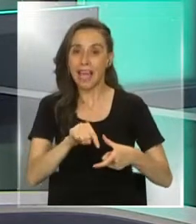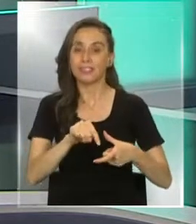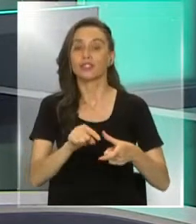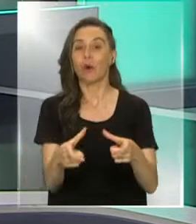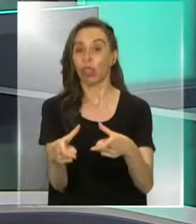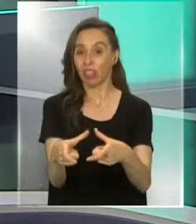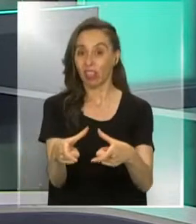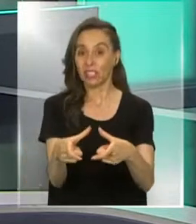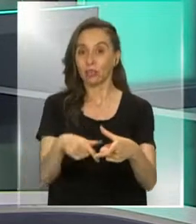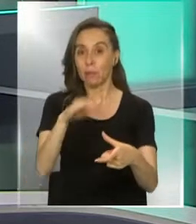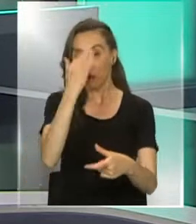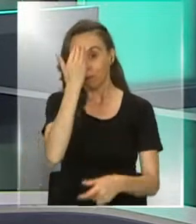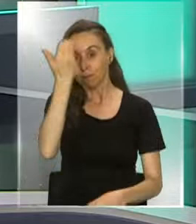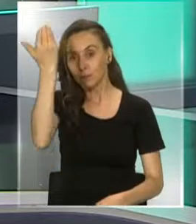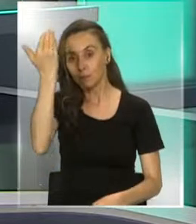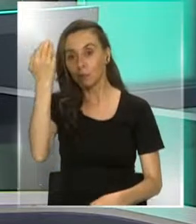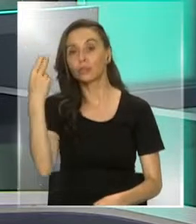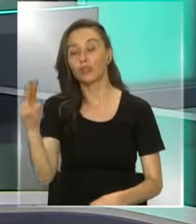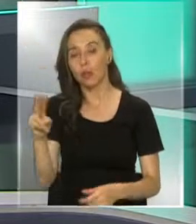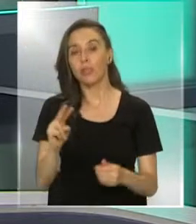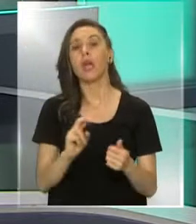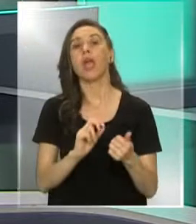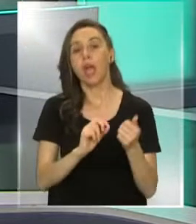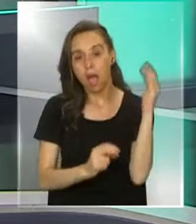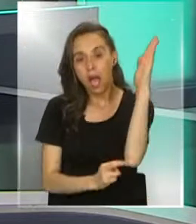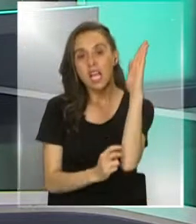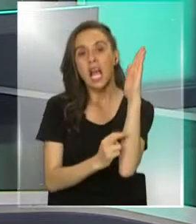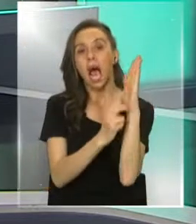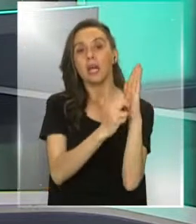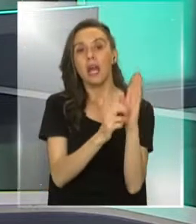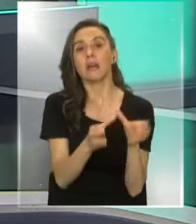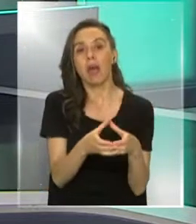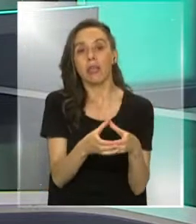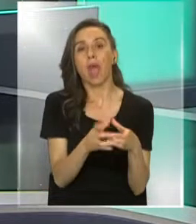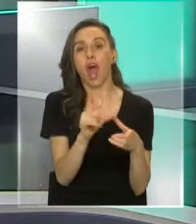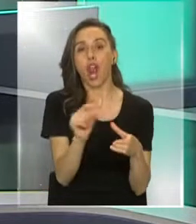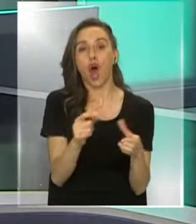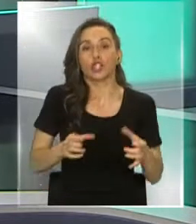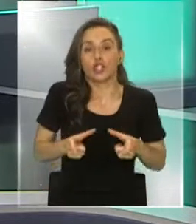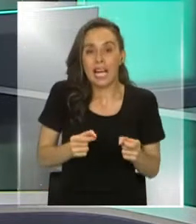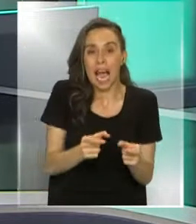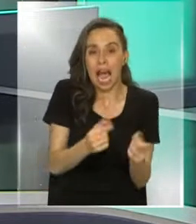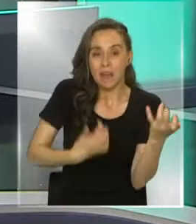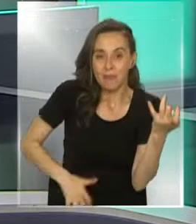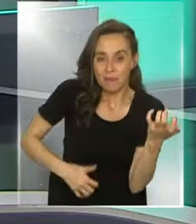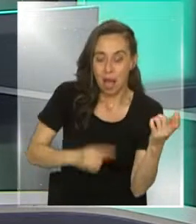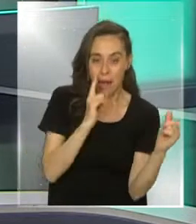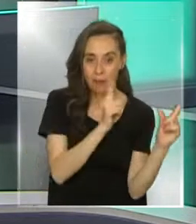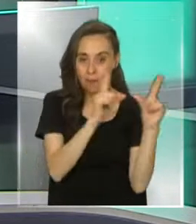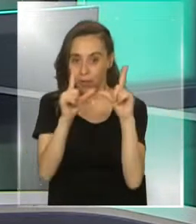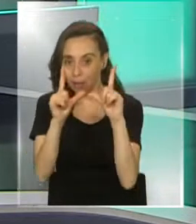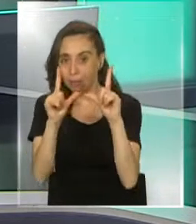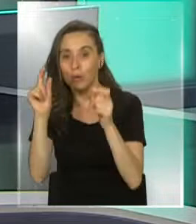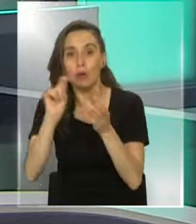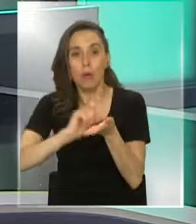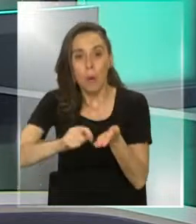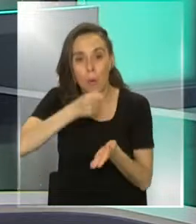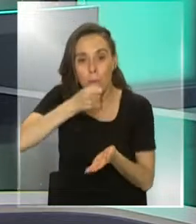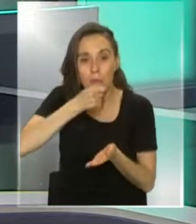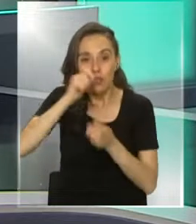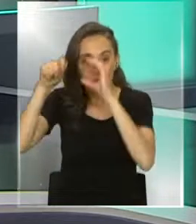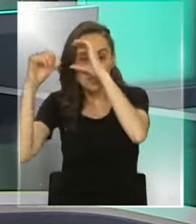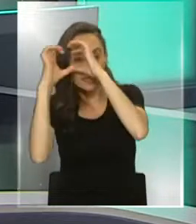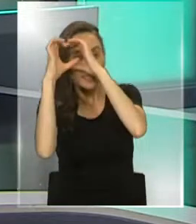los discos más simbólicos de su carrera y que tiene una historia que vamos a revisar en este reportaje preparado por Mauricio Huentenao